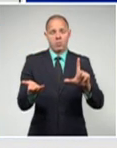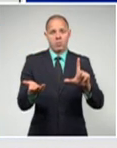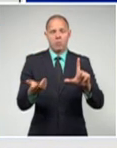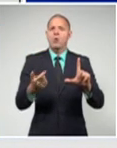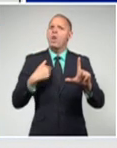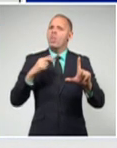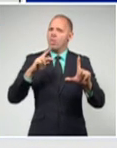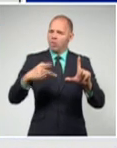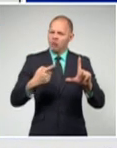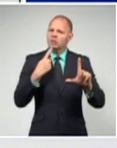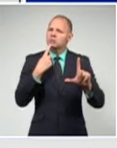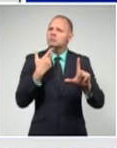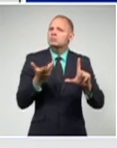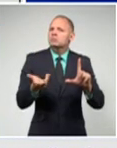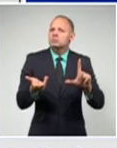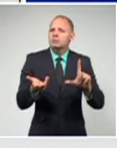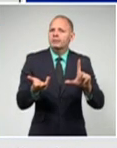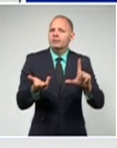su